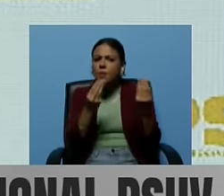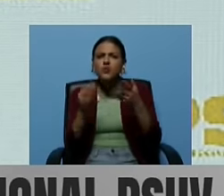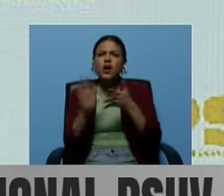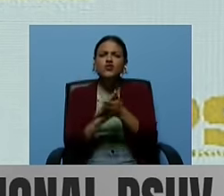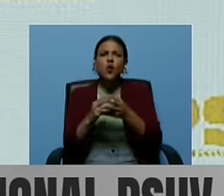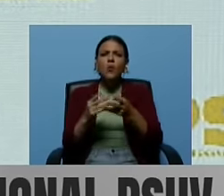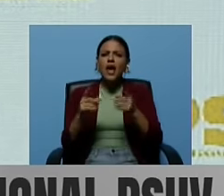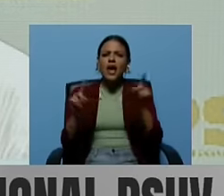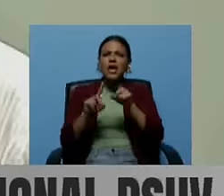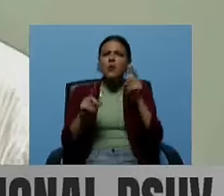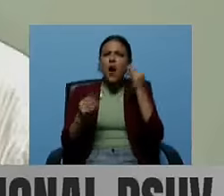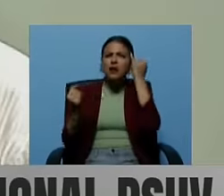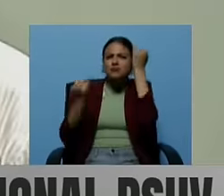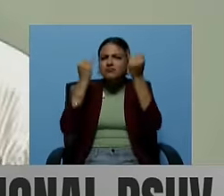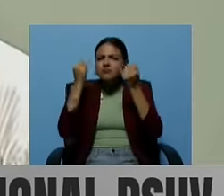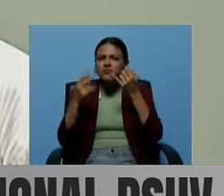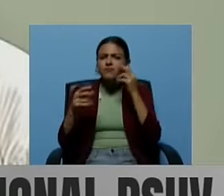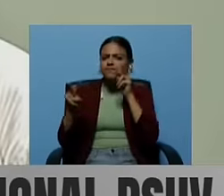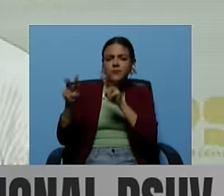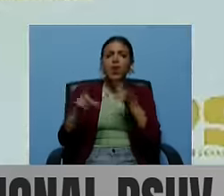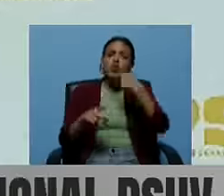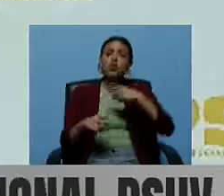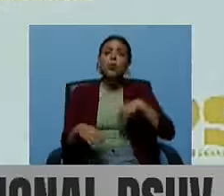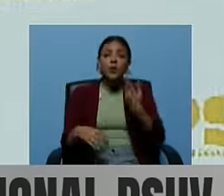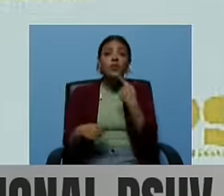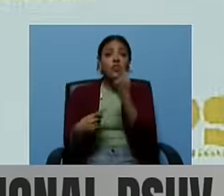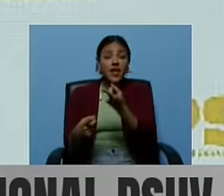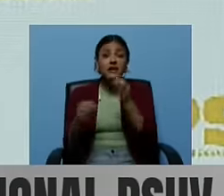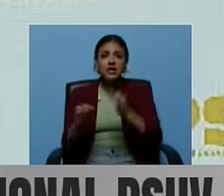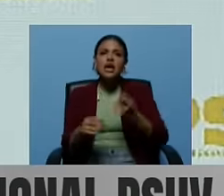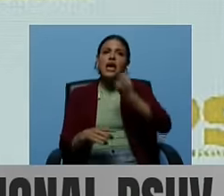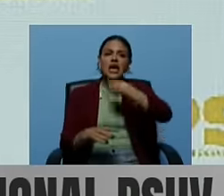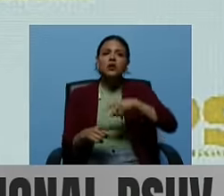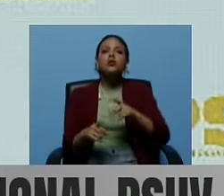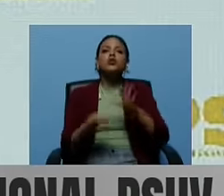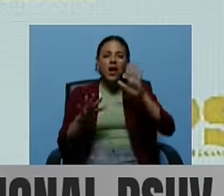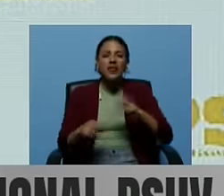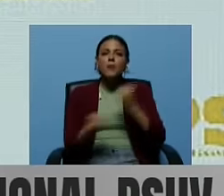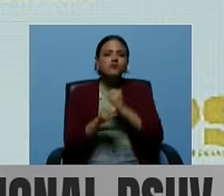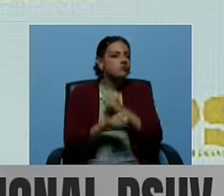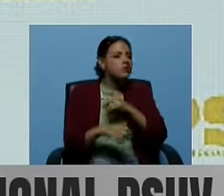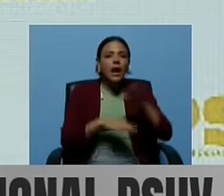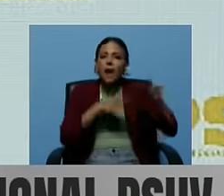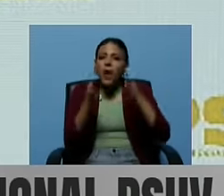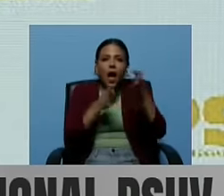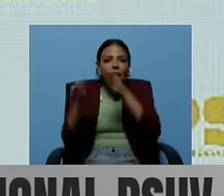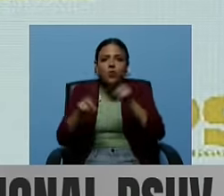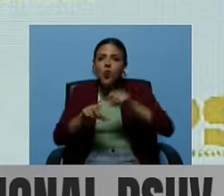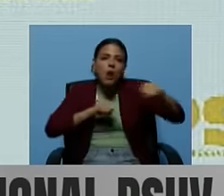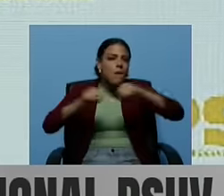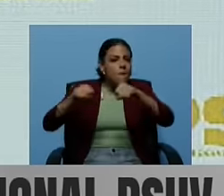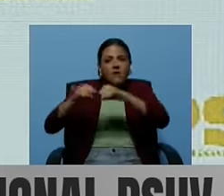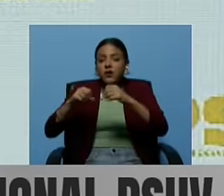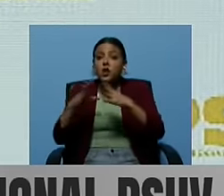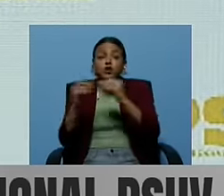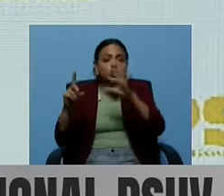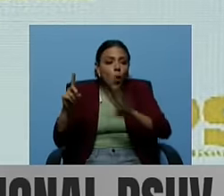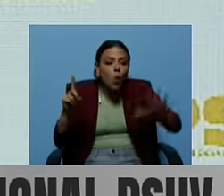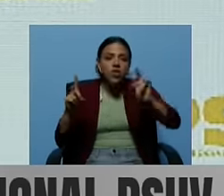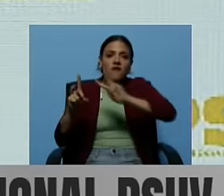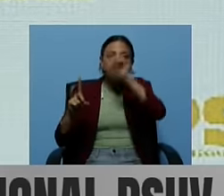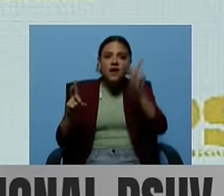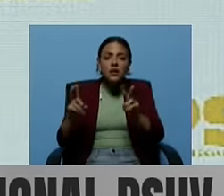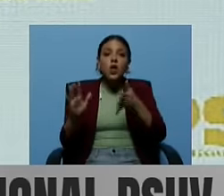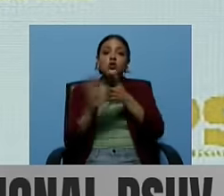muchas versiones. Lo único que te puedo decir, Pedro, es que nosotros estamos desplegados en todo el territorio nacional para